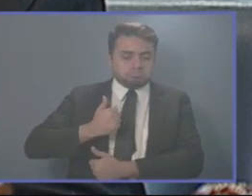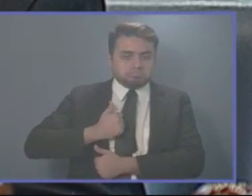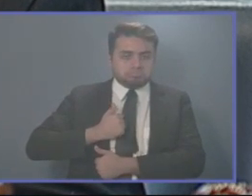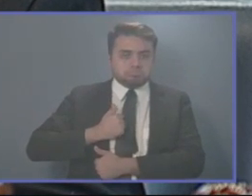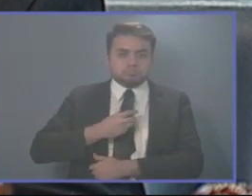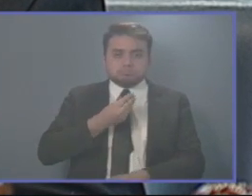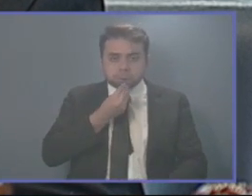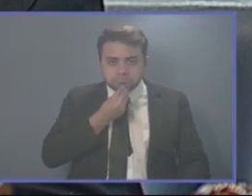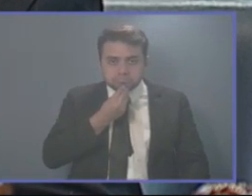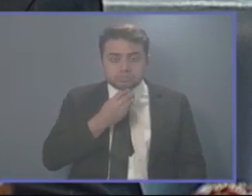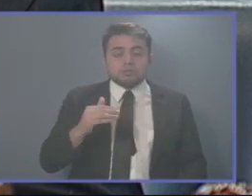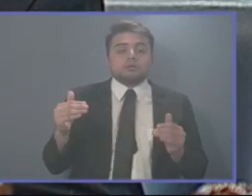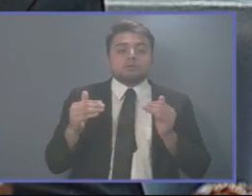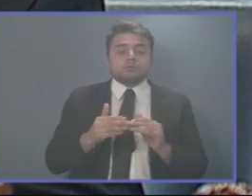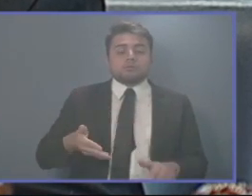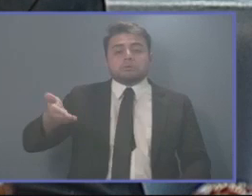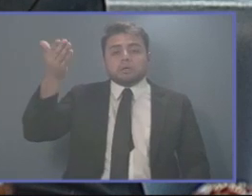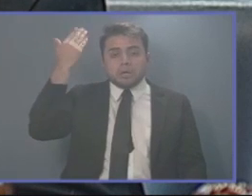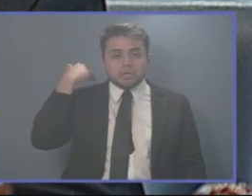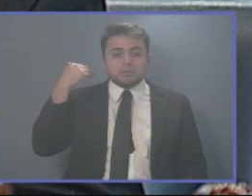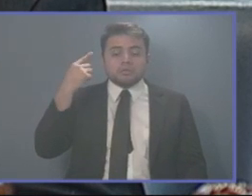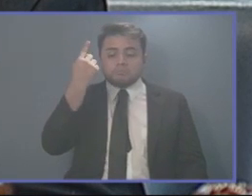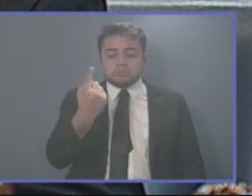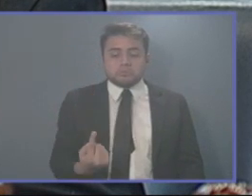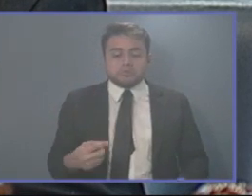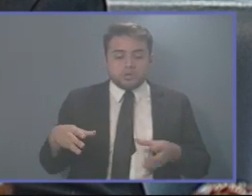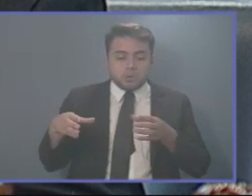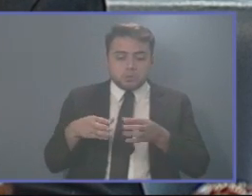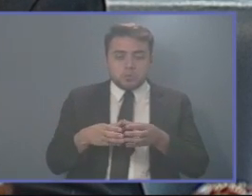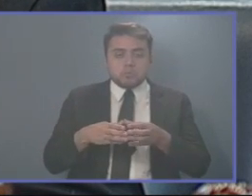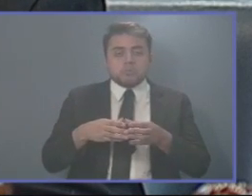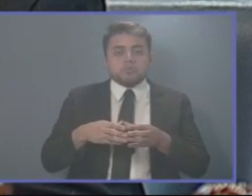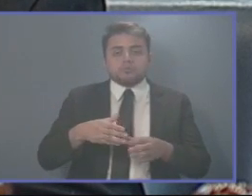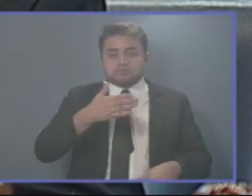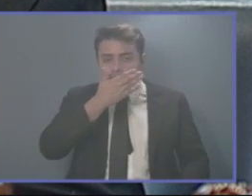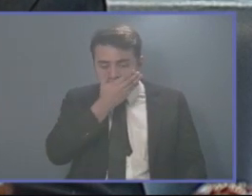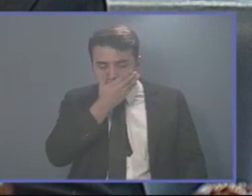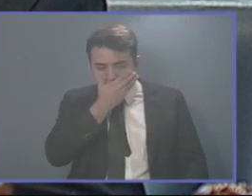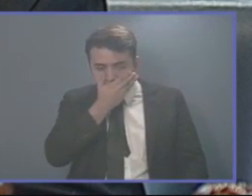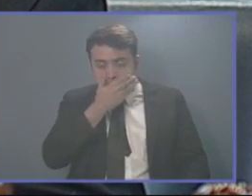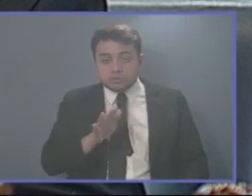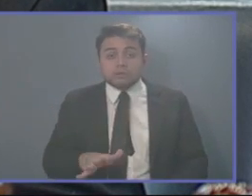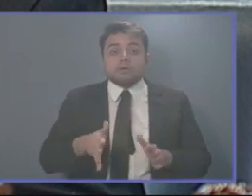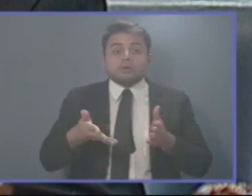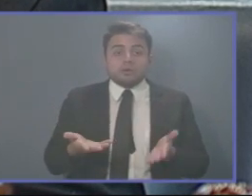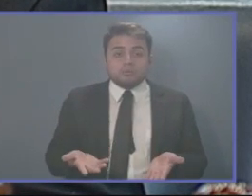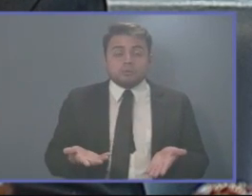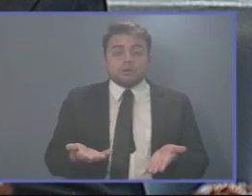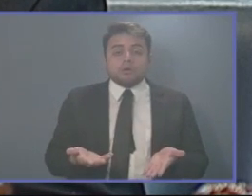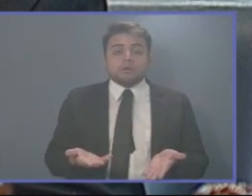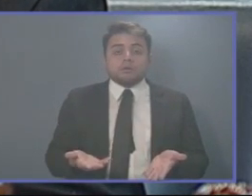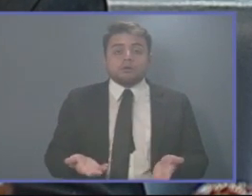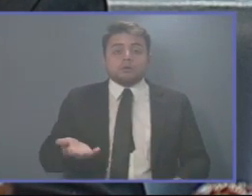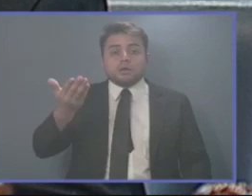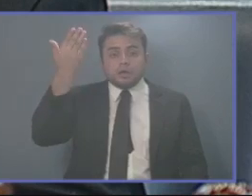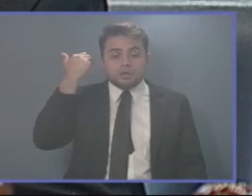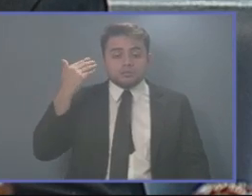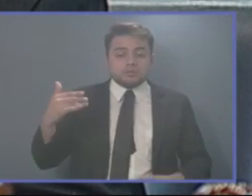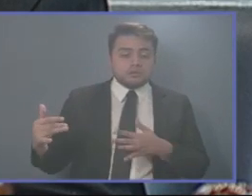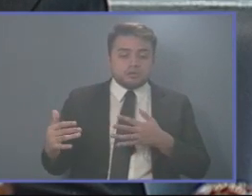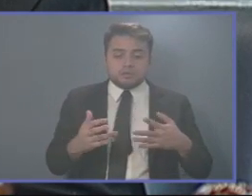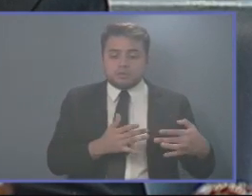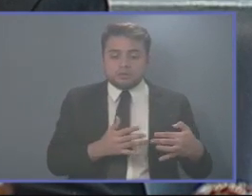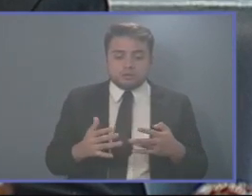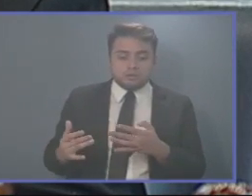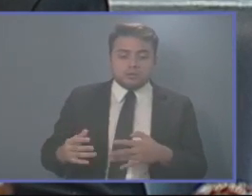combatientes del frente farabundo martí para la liberación nacional que participaron en el conflicto armado interno